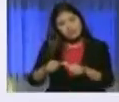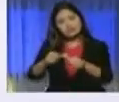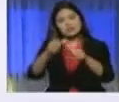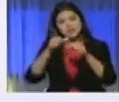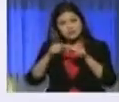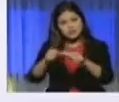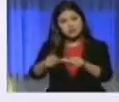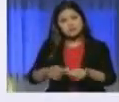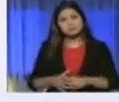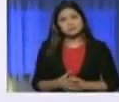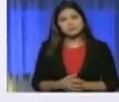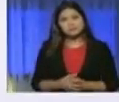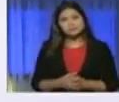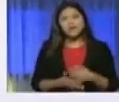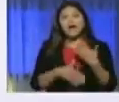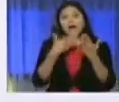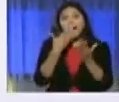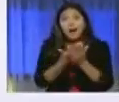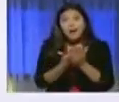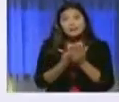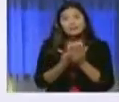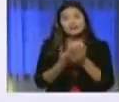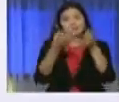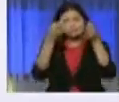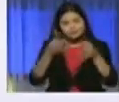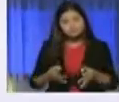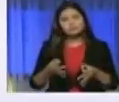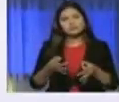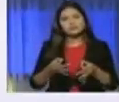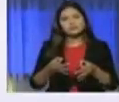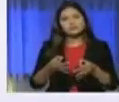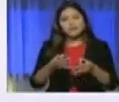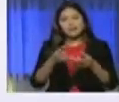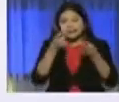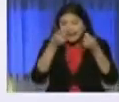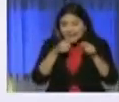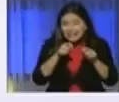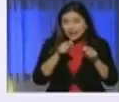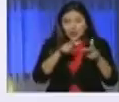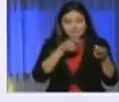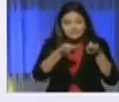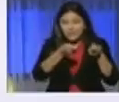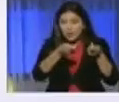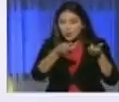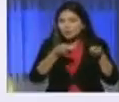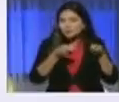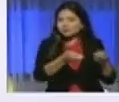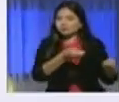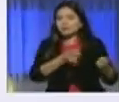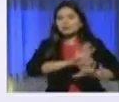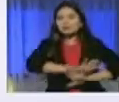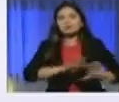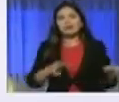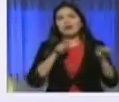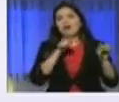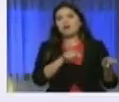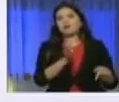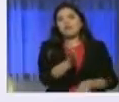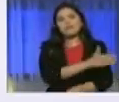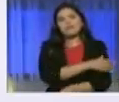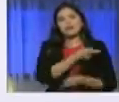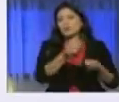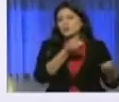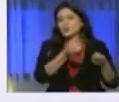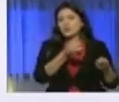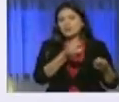mira, hasta que nosotros vayamos logrando torcer el brazo definitivo a estos factores de la burguesía